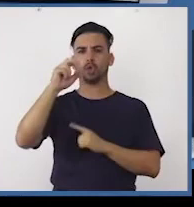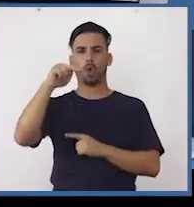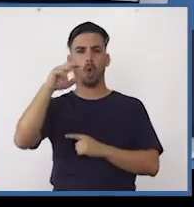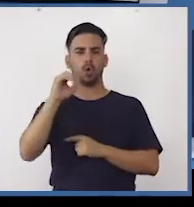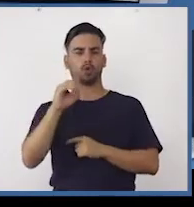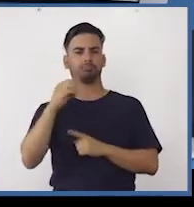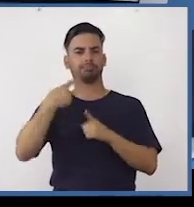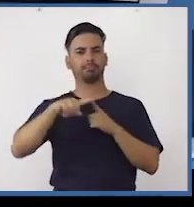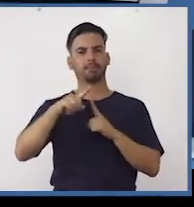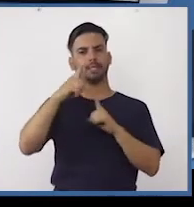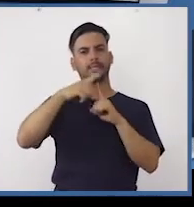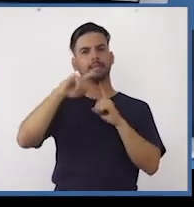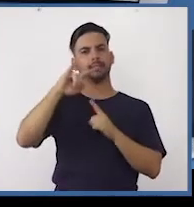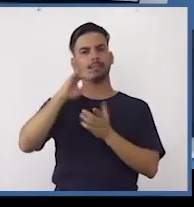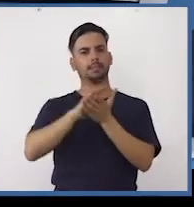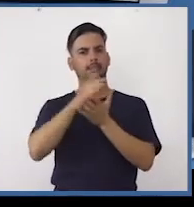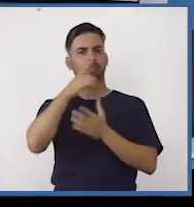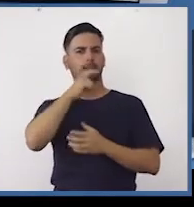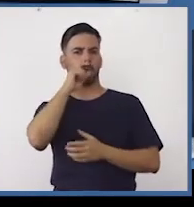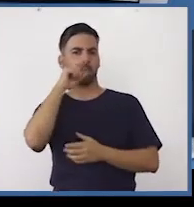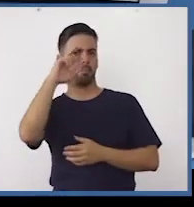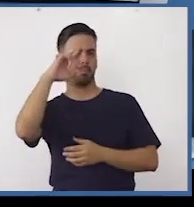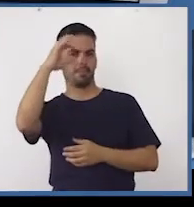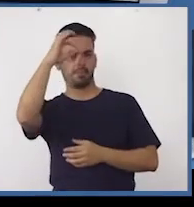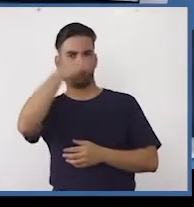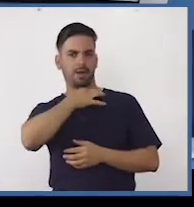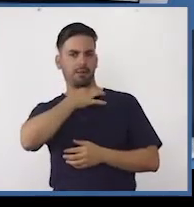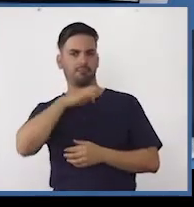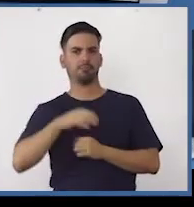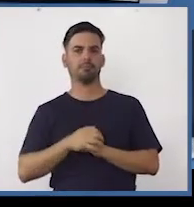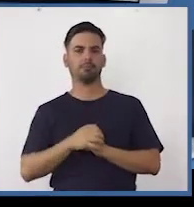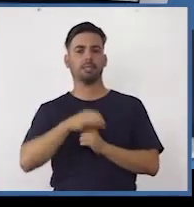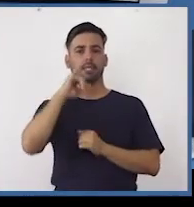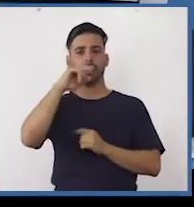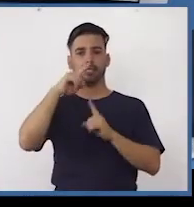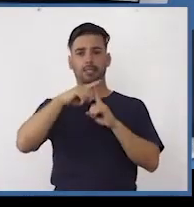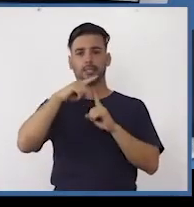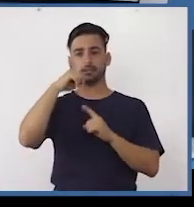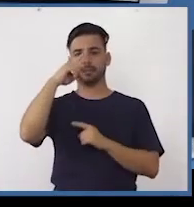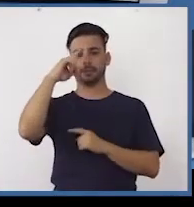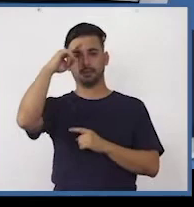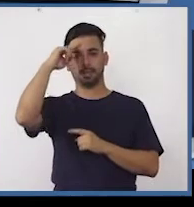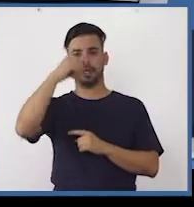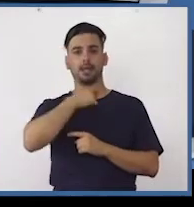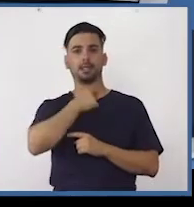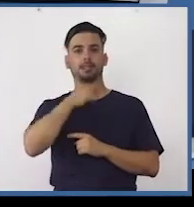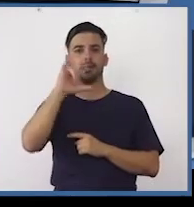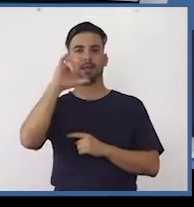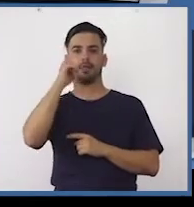estamos conociendo, ¿por qué? Por el tono, por la forma de hablar, de ese tono, de ese timbre y de esa intensidad.